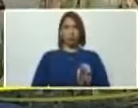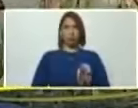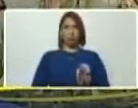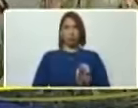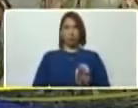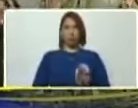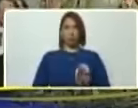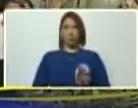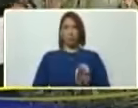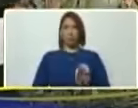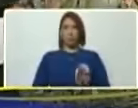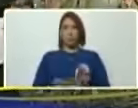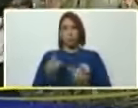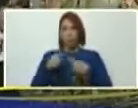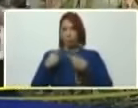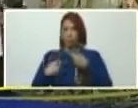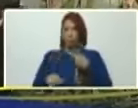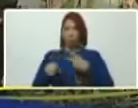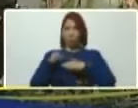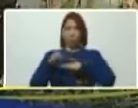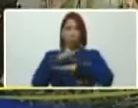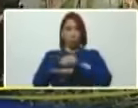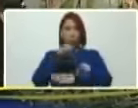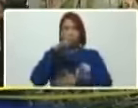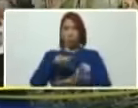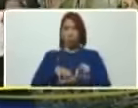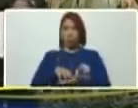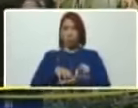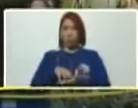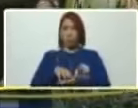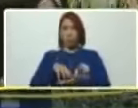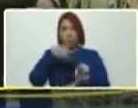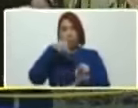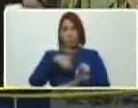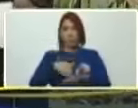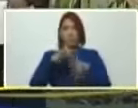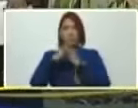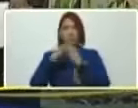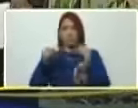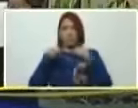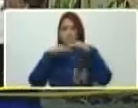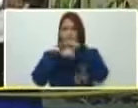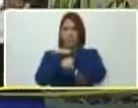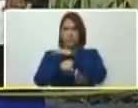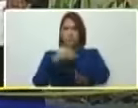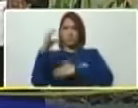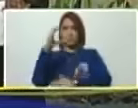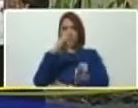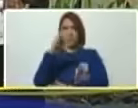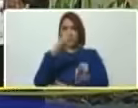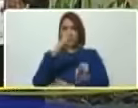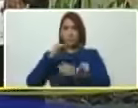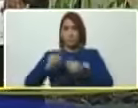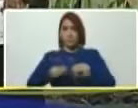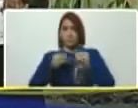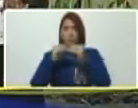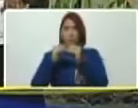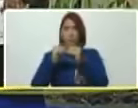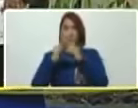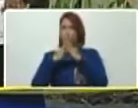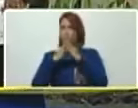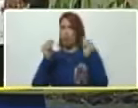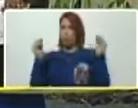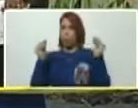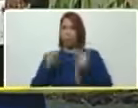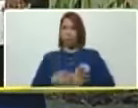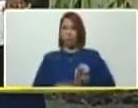diferentes municipios del estado Miranda, en todas las entradas a Caracas, vamos a recuperar todos los